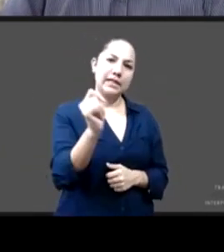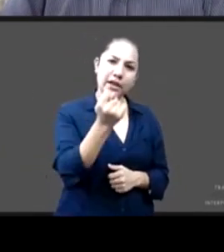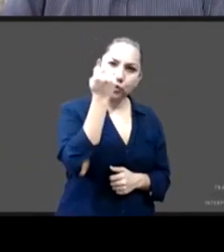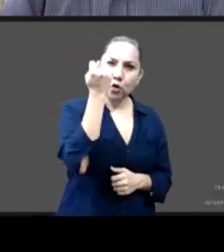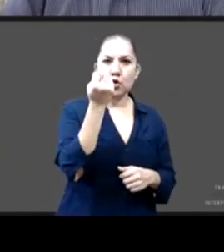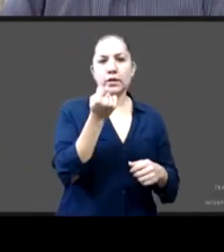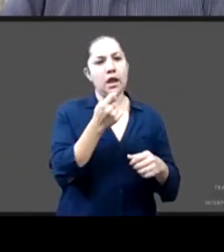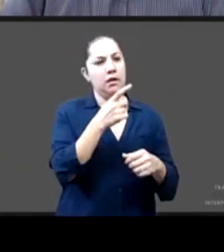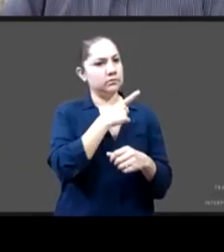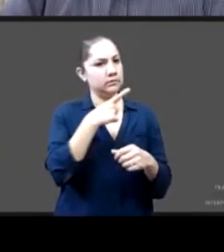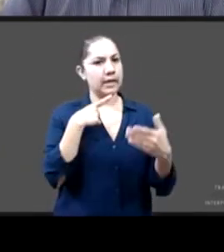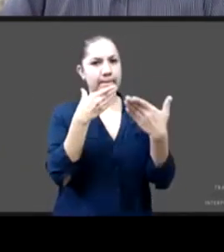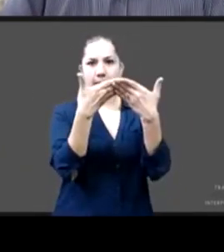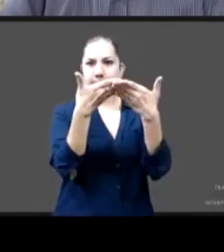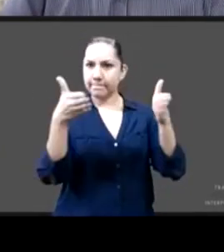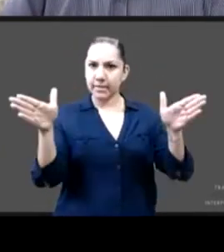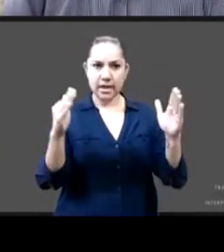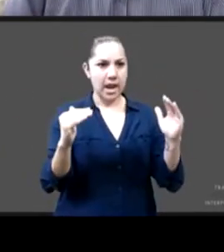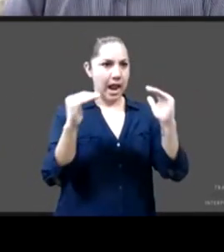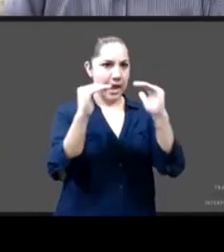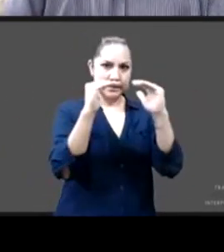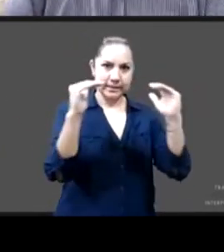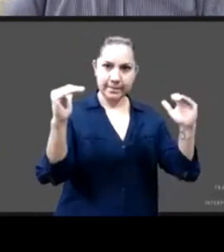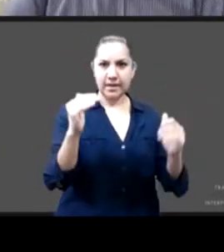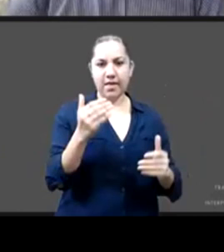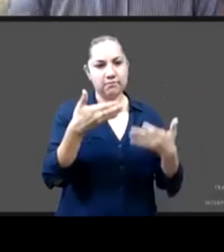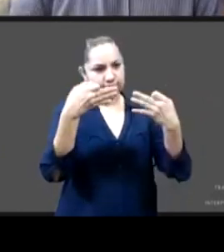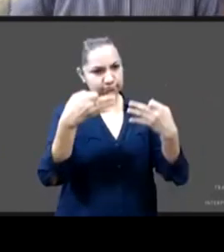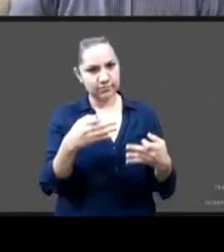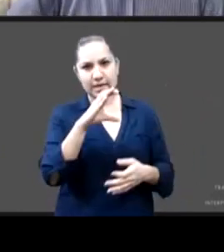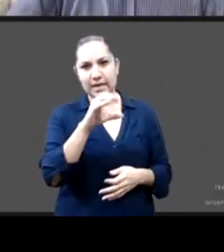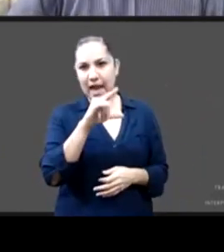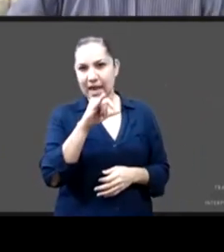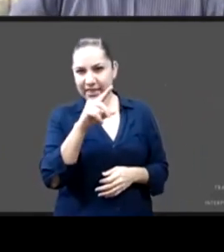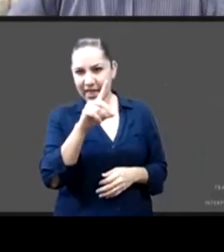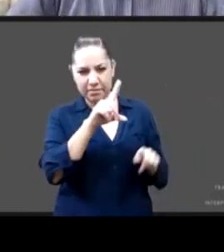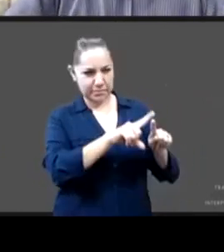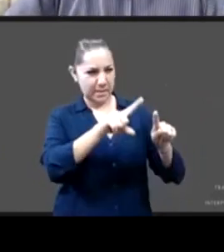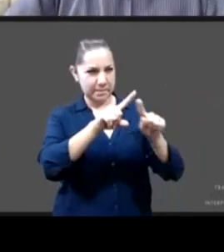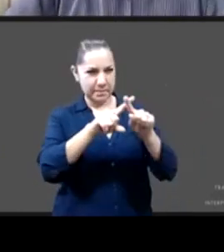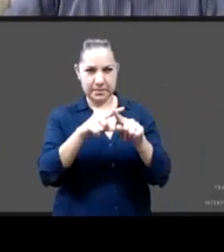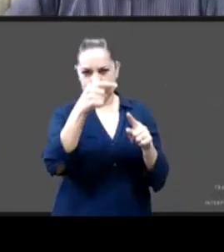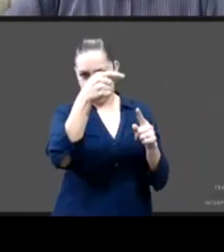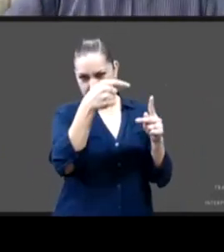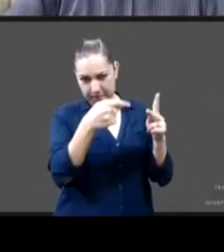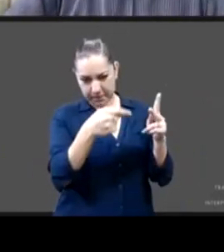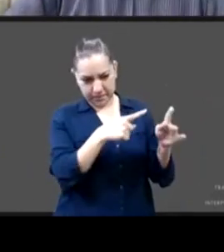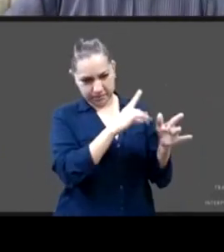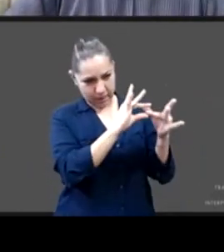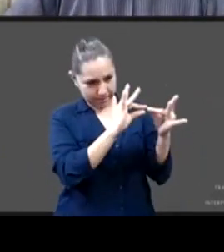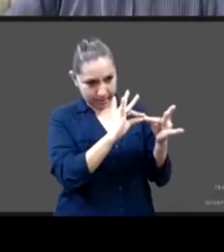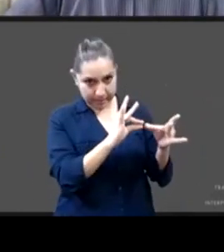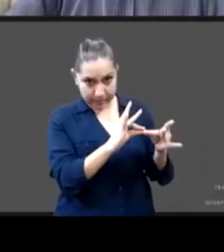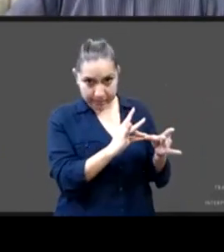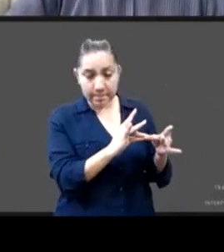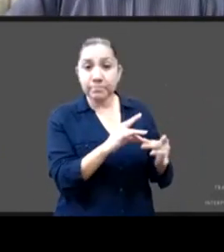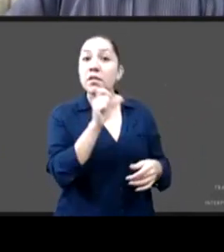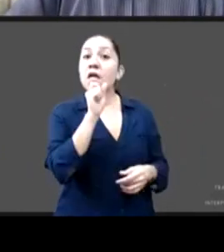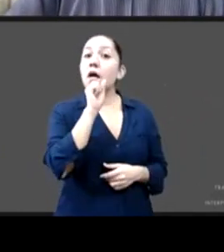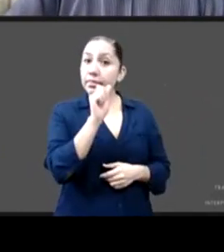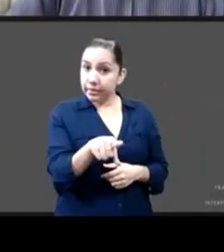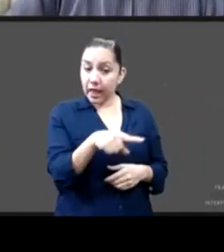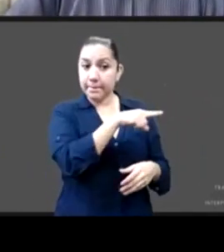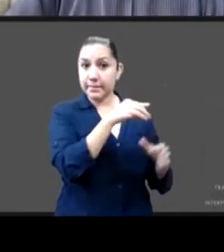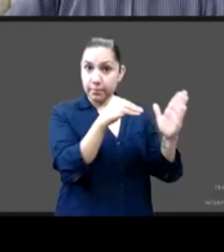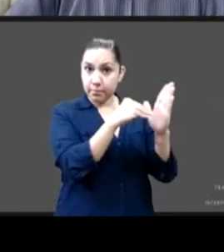disponibilidad, calidad. Pero justamente también lo que establece es que tienen derecho al acceso, pero también